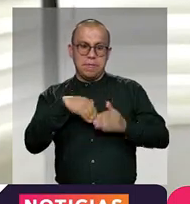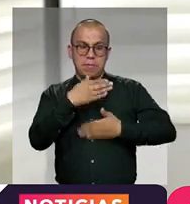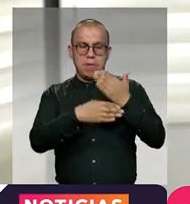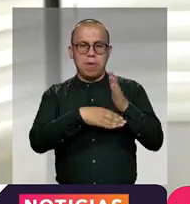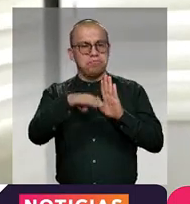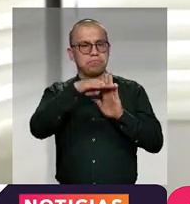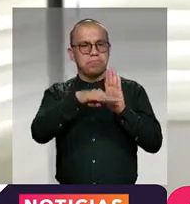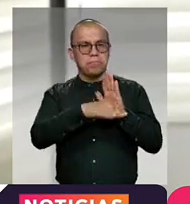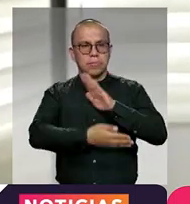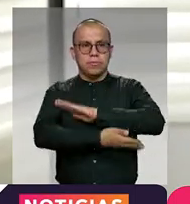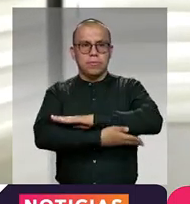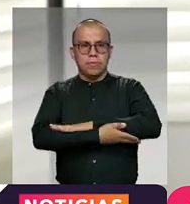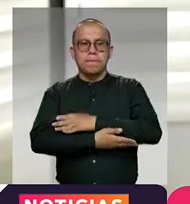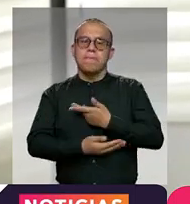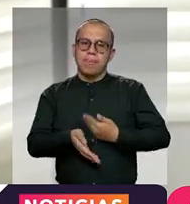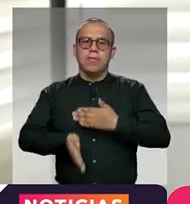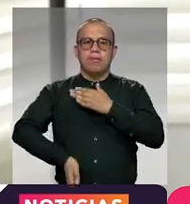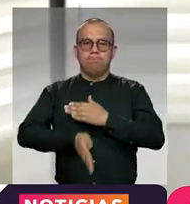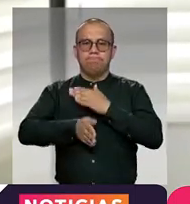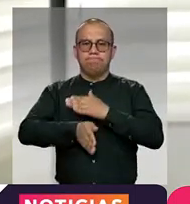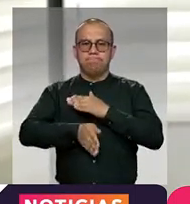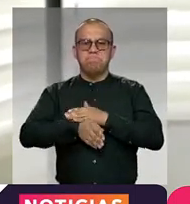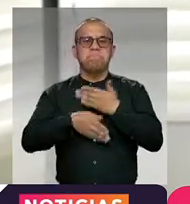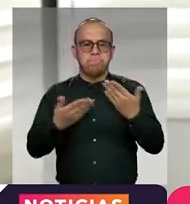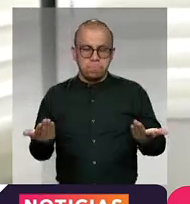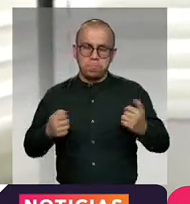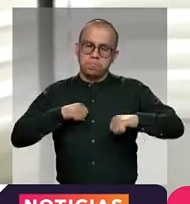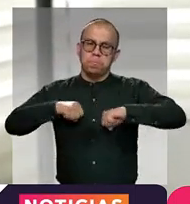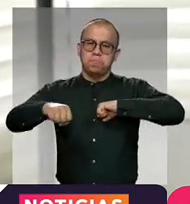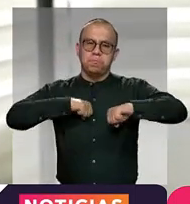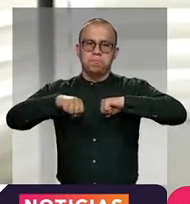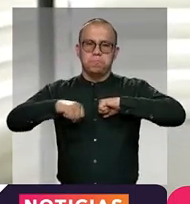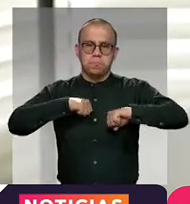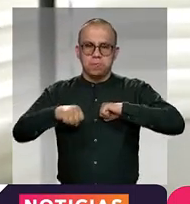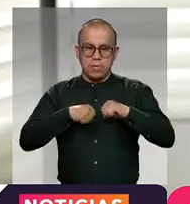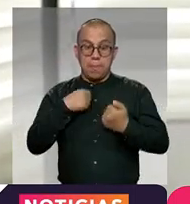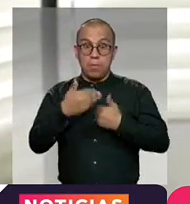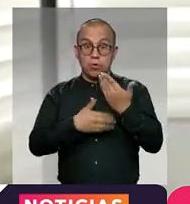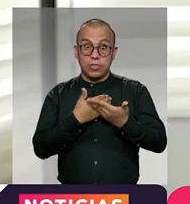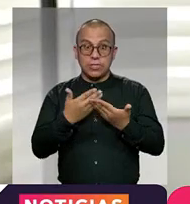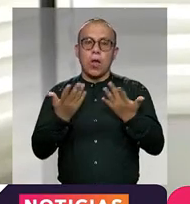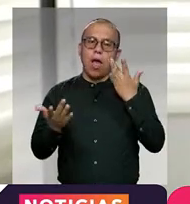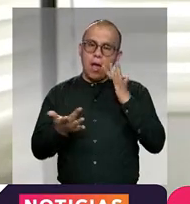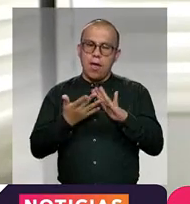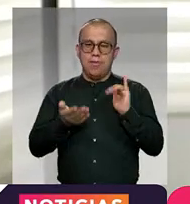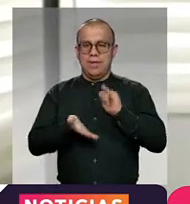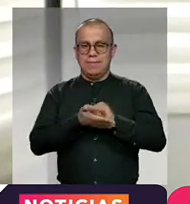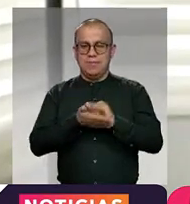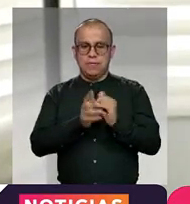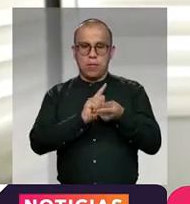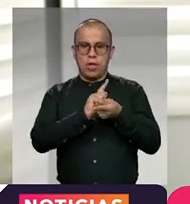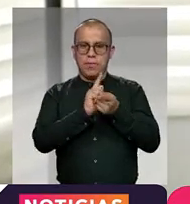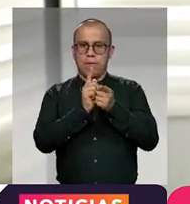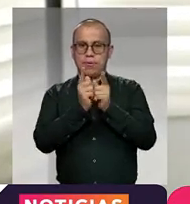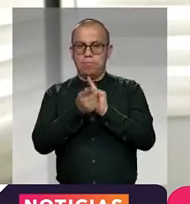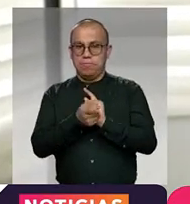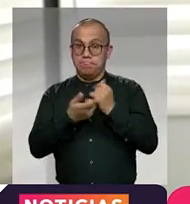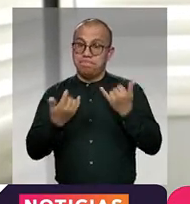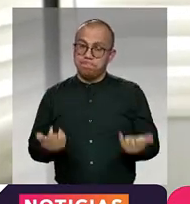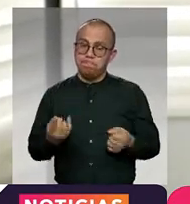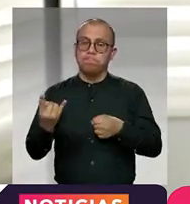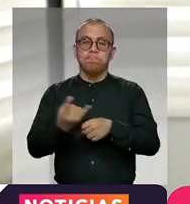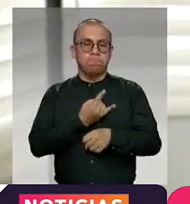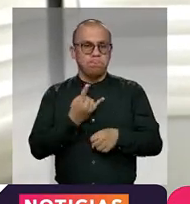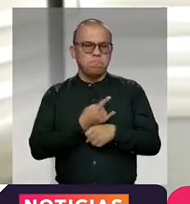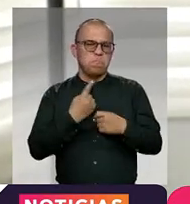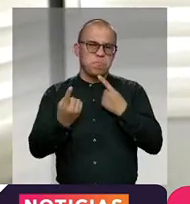comportamiento, entonces seguiremos generando ese desescalonamiento de las mismas. Posteriormente estaremos